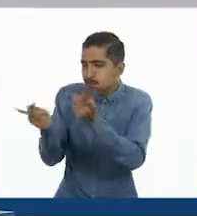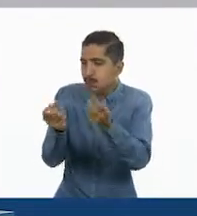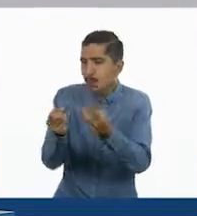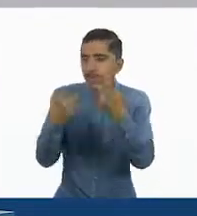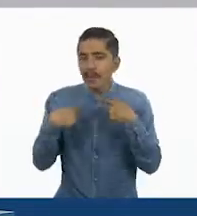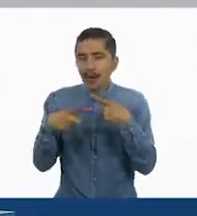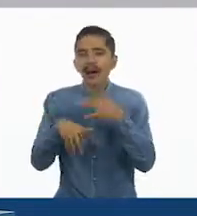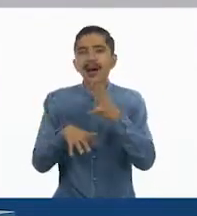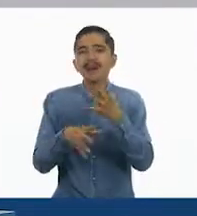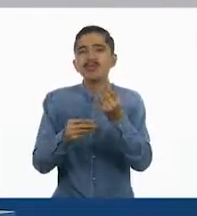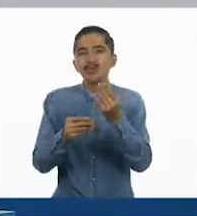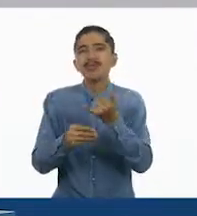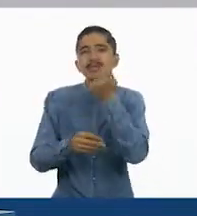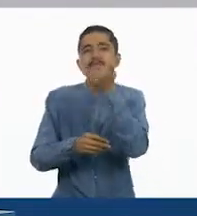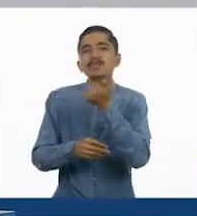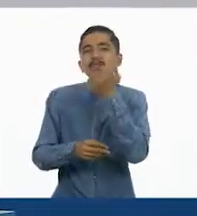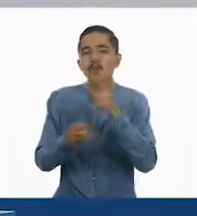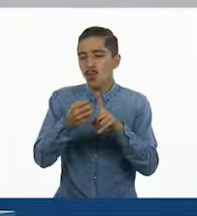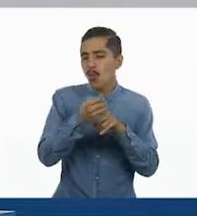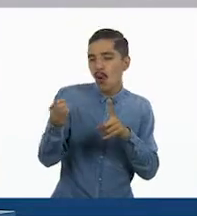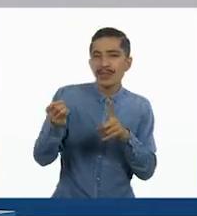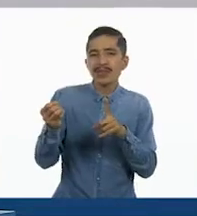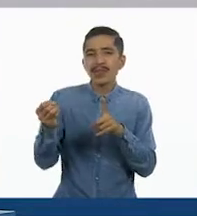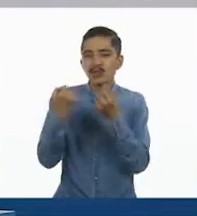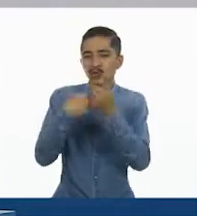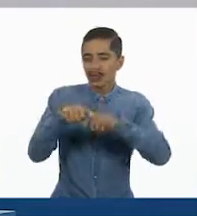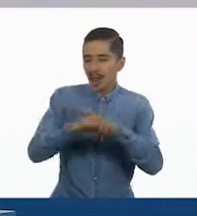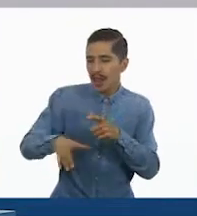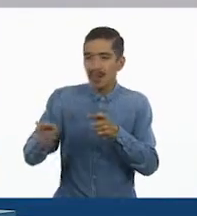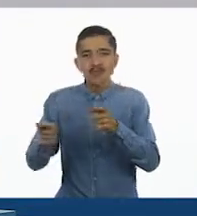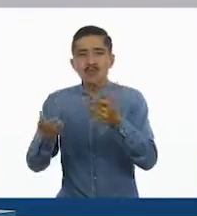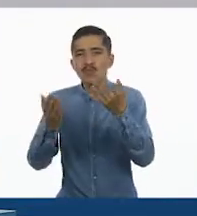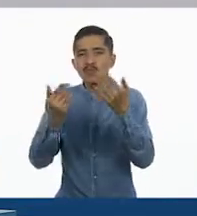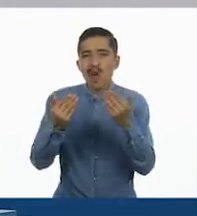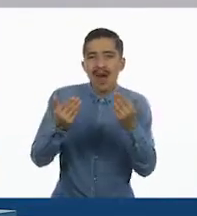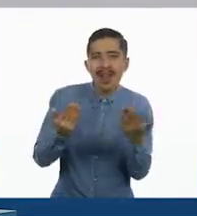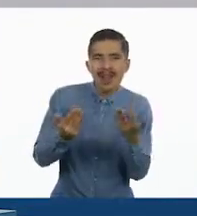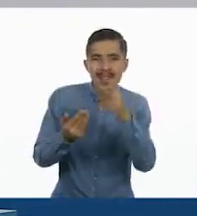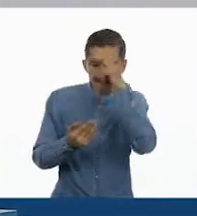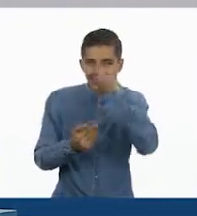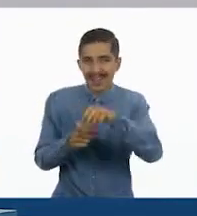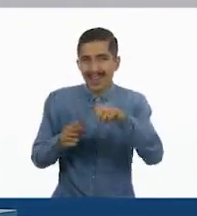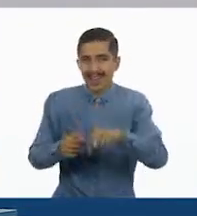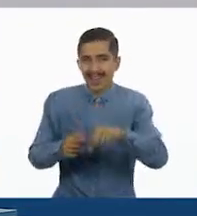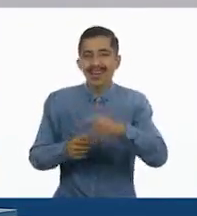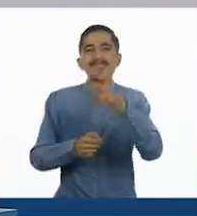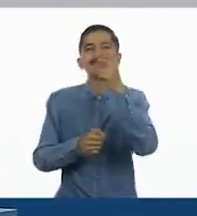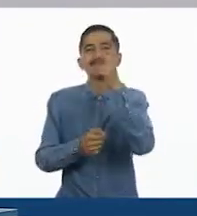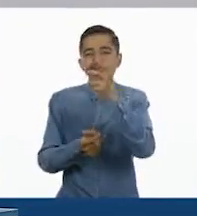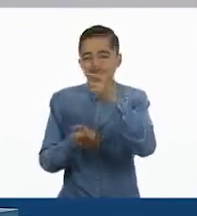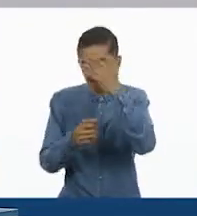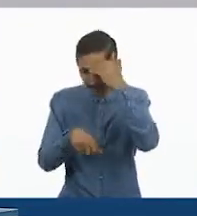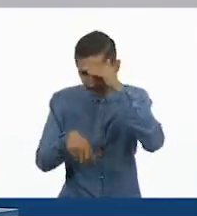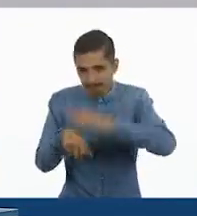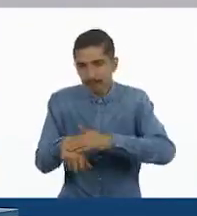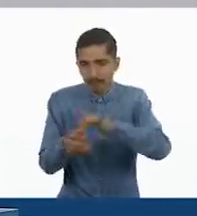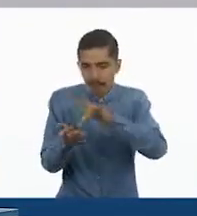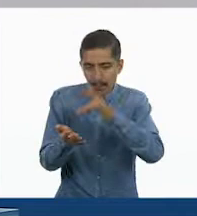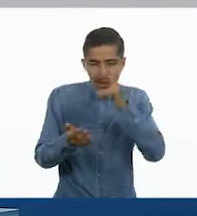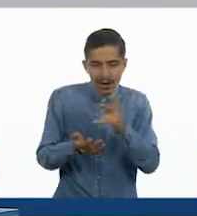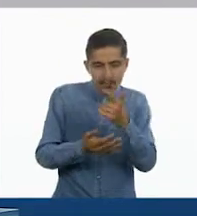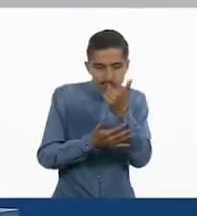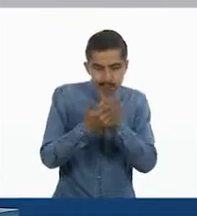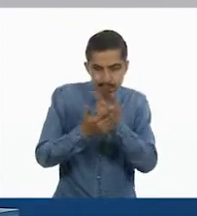muchos errores por el desorden social e institucional que todavía había en México. Por eso tomaron datos de otros censos e hicieron cálculos